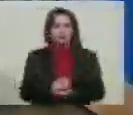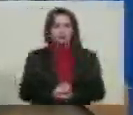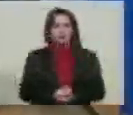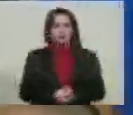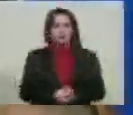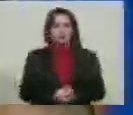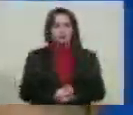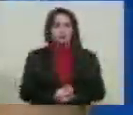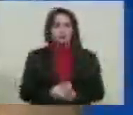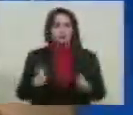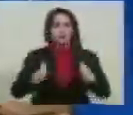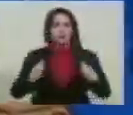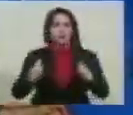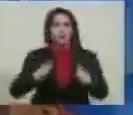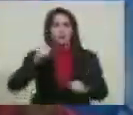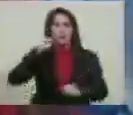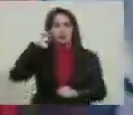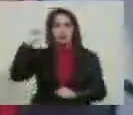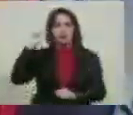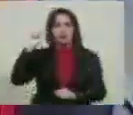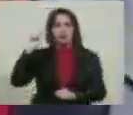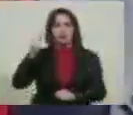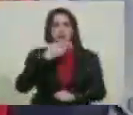¡Que viva la juventud venezolana!